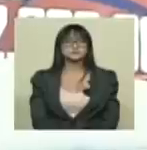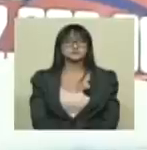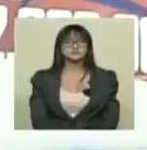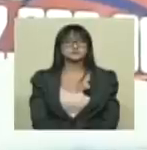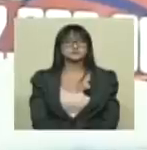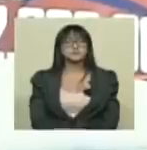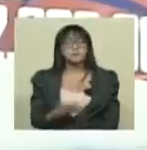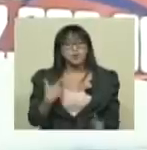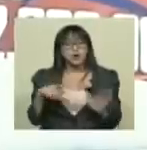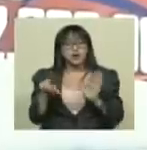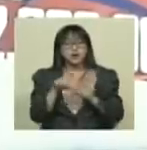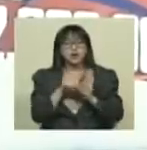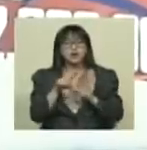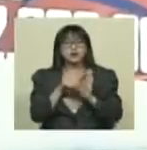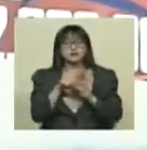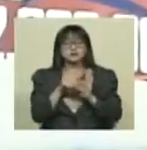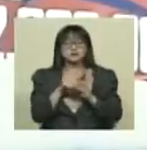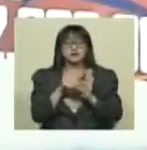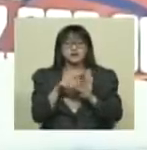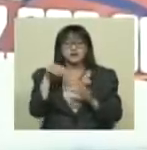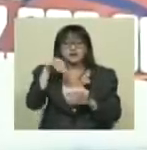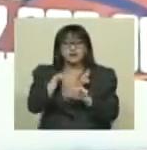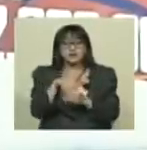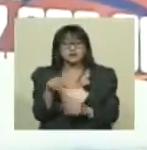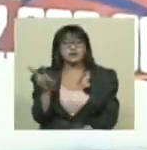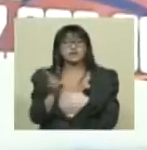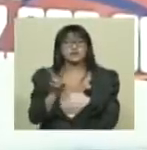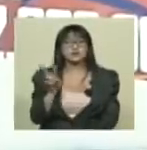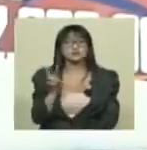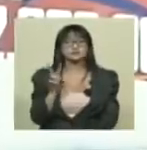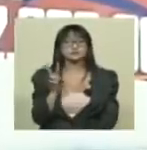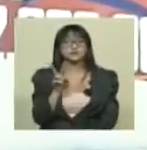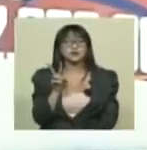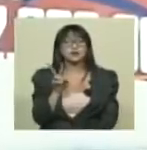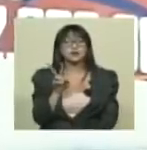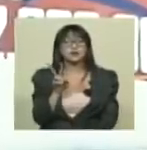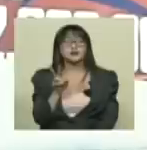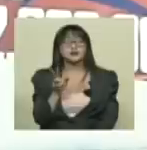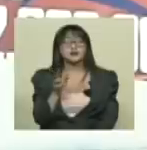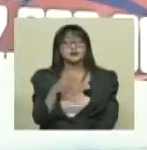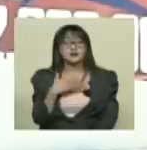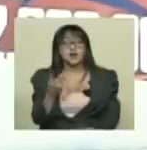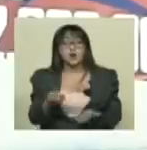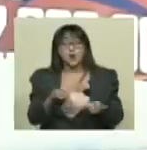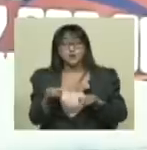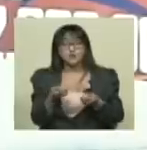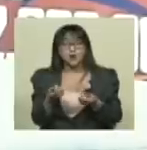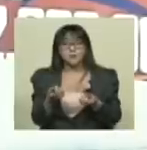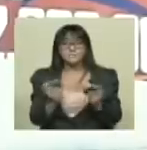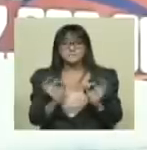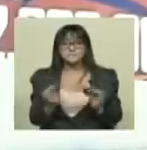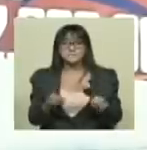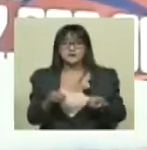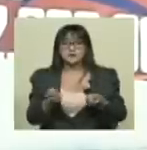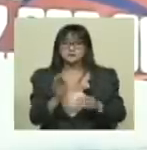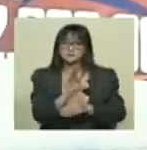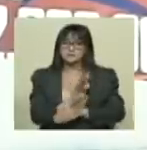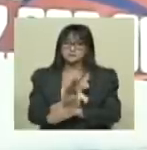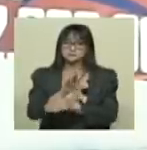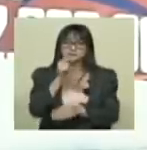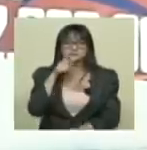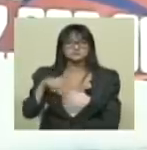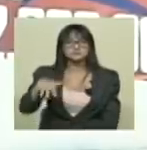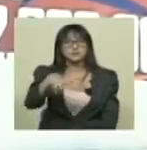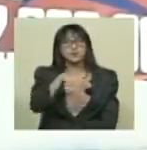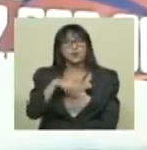por aplicar las leyes dentro de Venezuela para tratar de generar un control de precios para proteger al